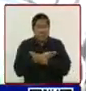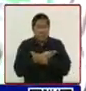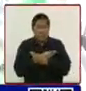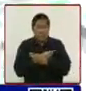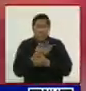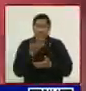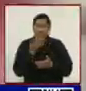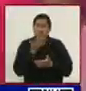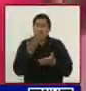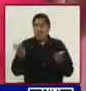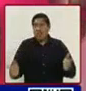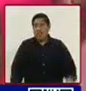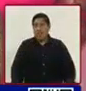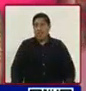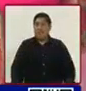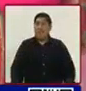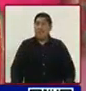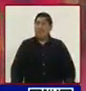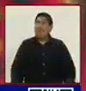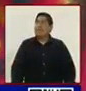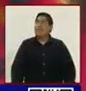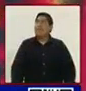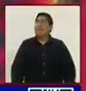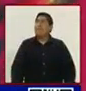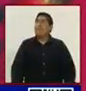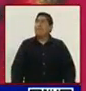te da suerte.